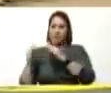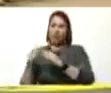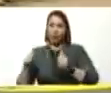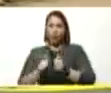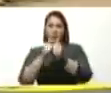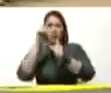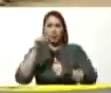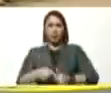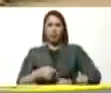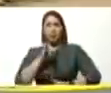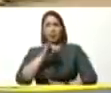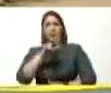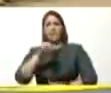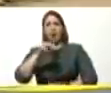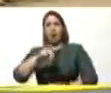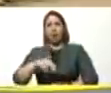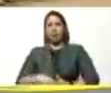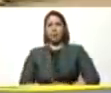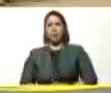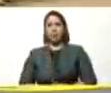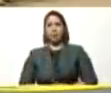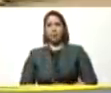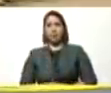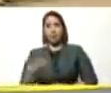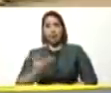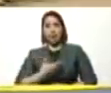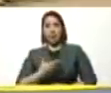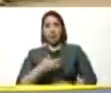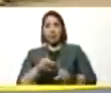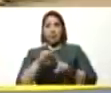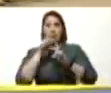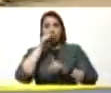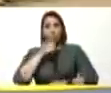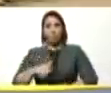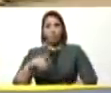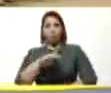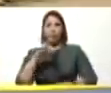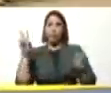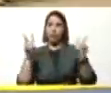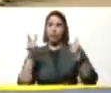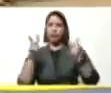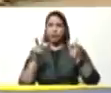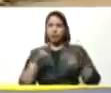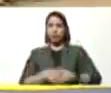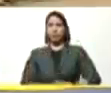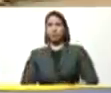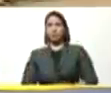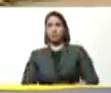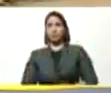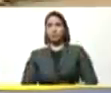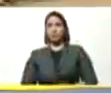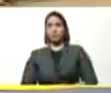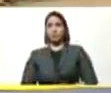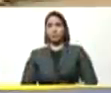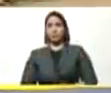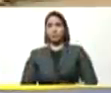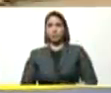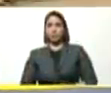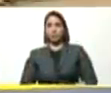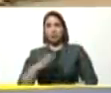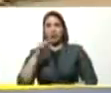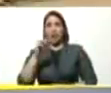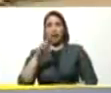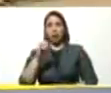acompañada de Iván Puliti, alcalde electo del pueblo, victorioso, alcalde revolucionario, y de Carolis